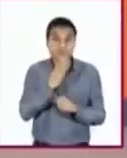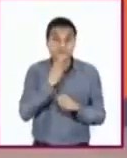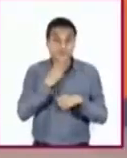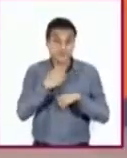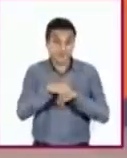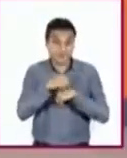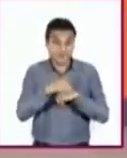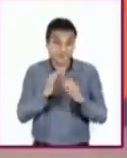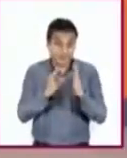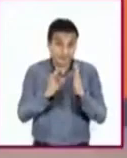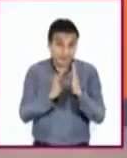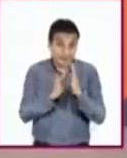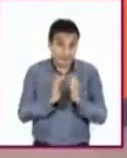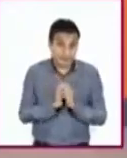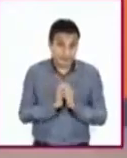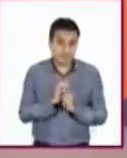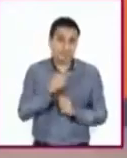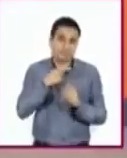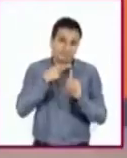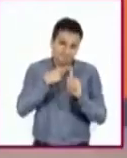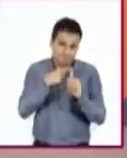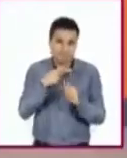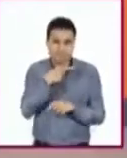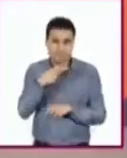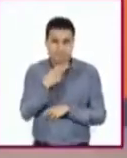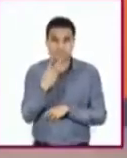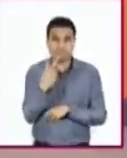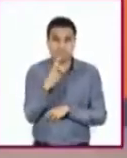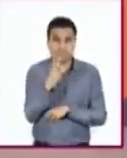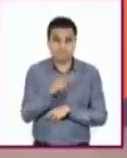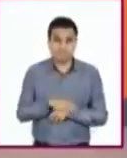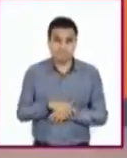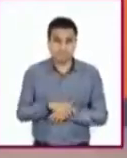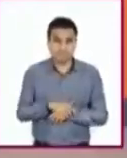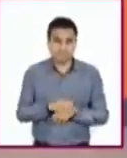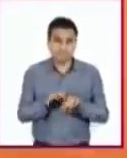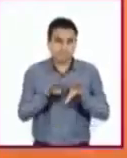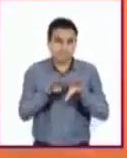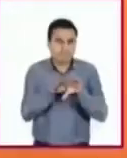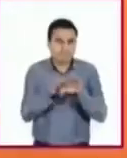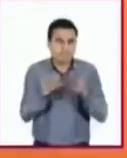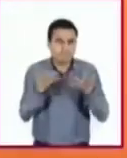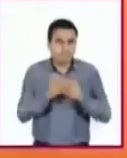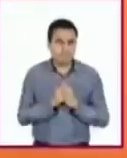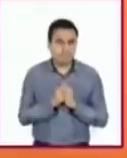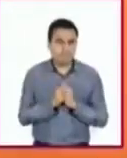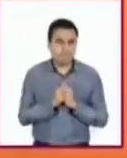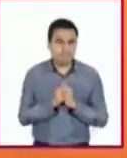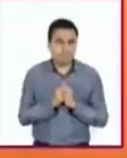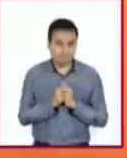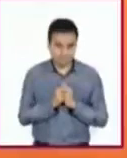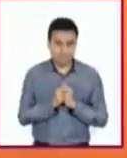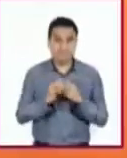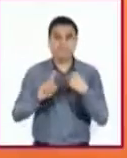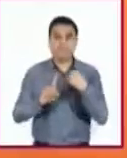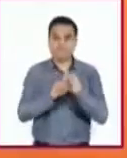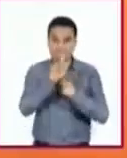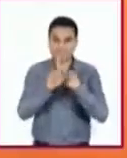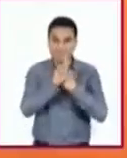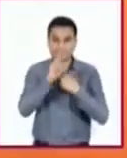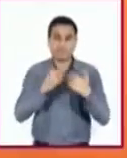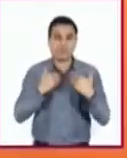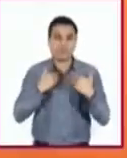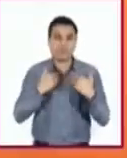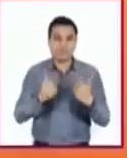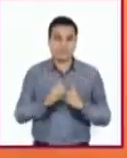números decimales, ya sean positivos o negativos, es el siguiente. Comprender la situación.